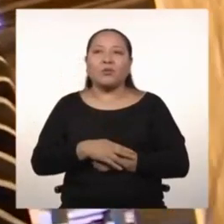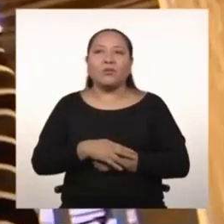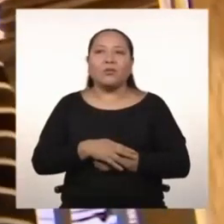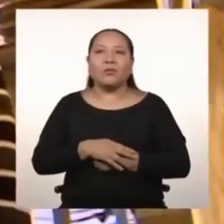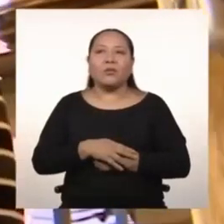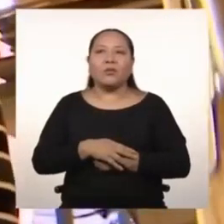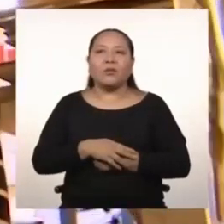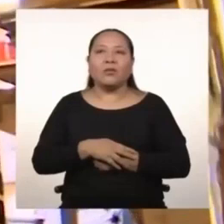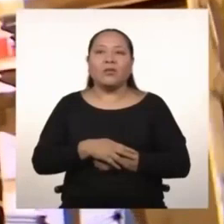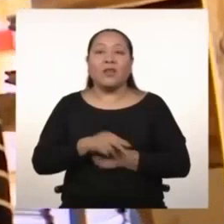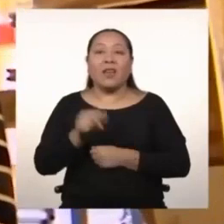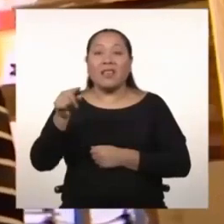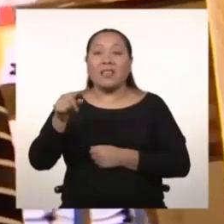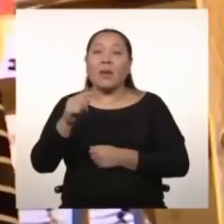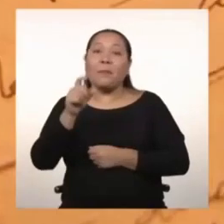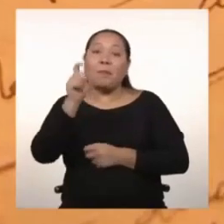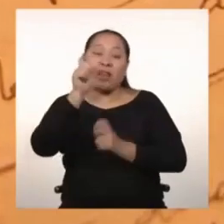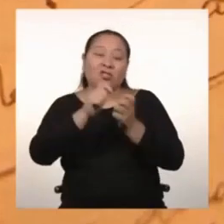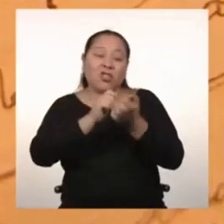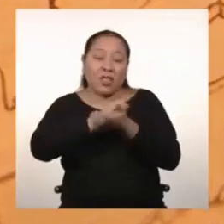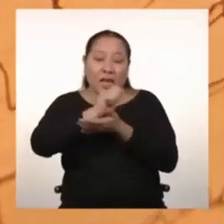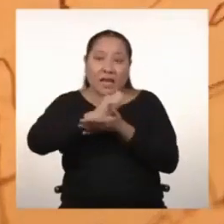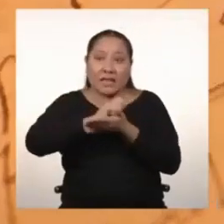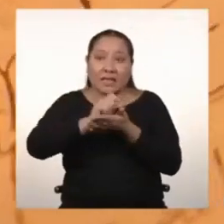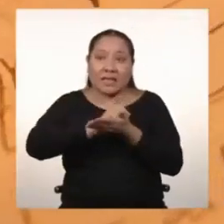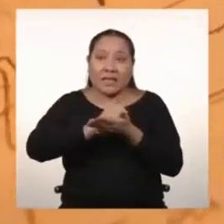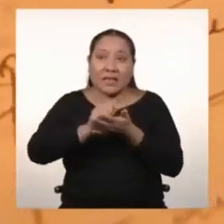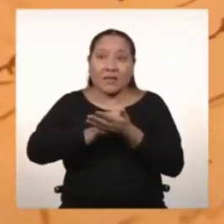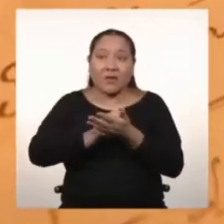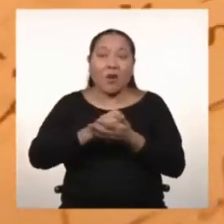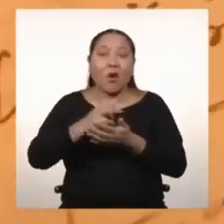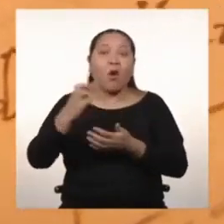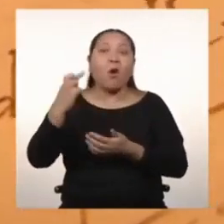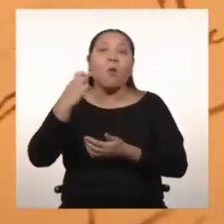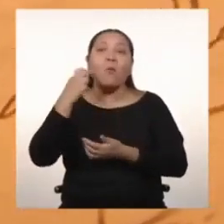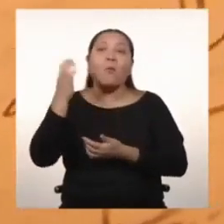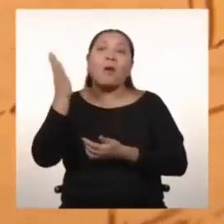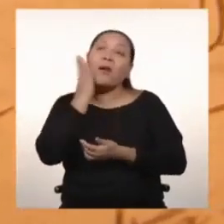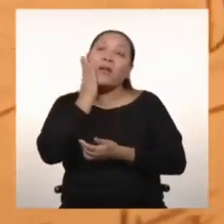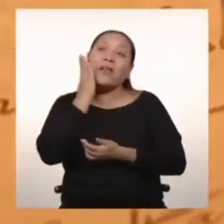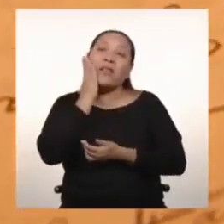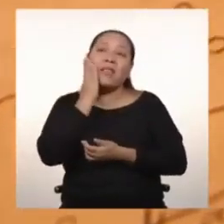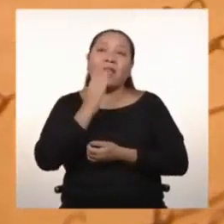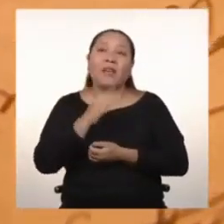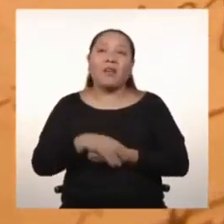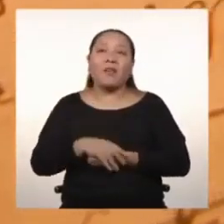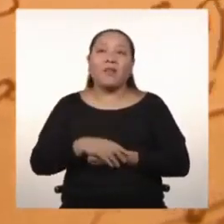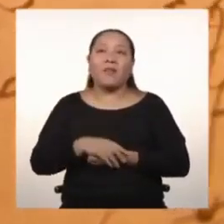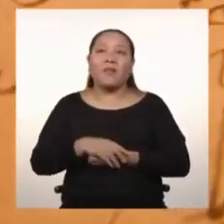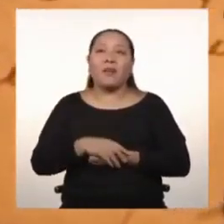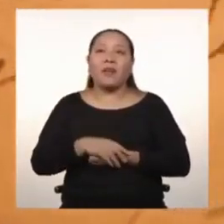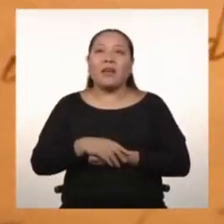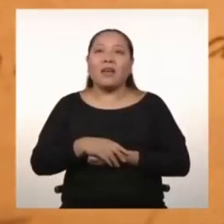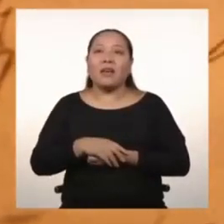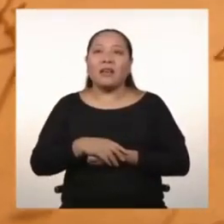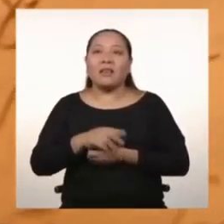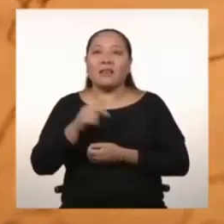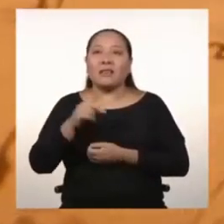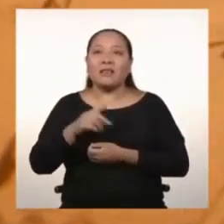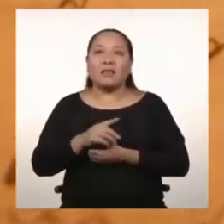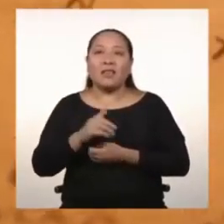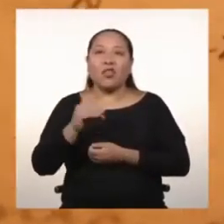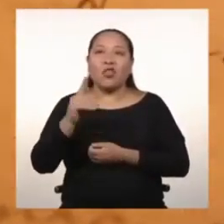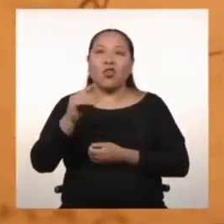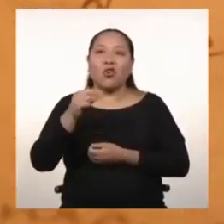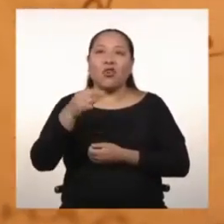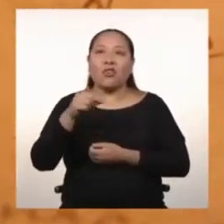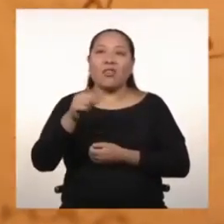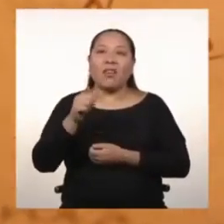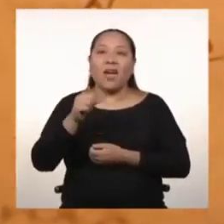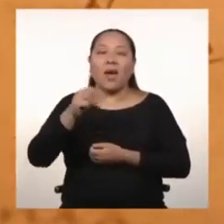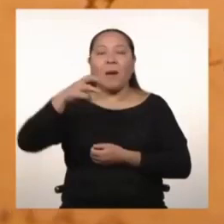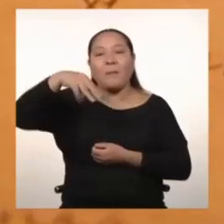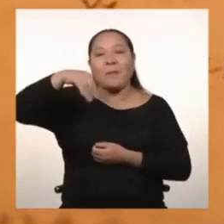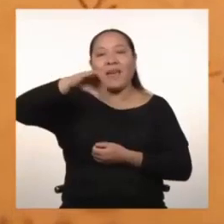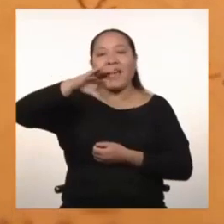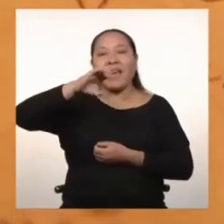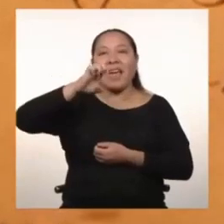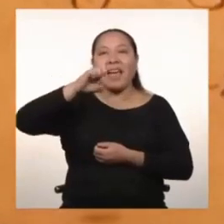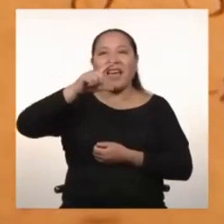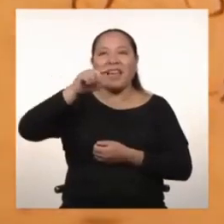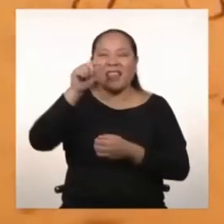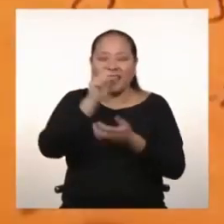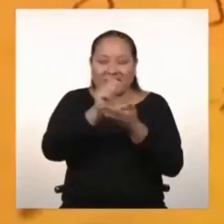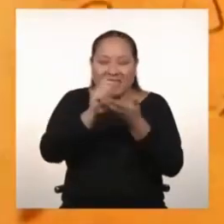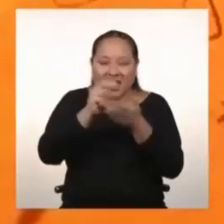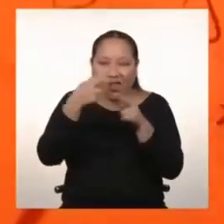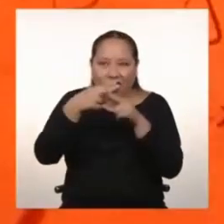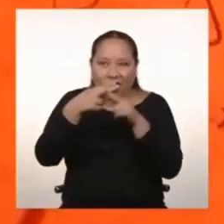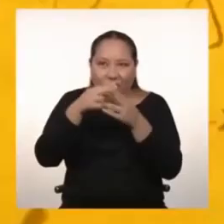Juan de Mollinedo. Exacto. Ahí. Padrino, don Fernando Túpac Amaru. No, debe ser doña, ¿no? Doña, sí. Doña Micaela Bastidas.